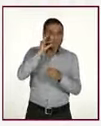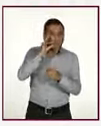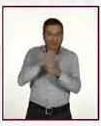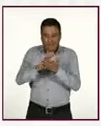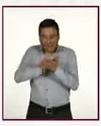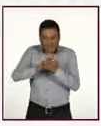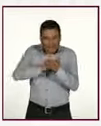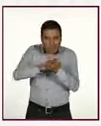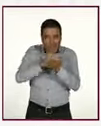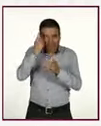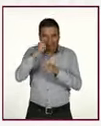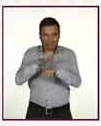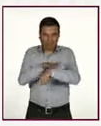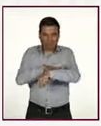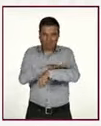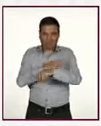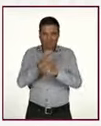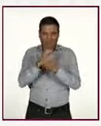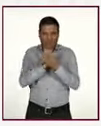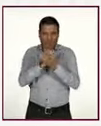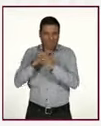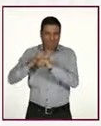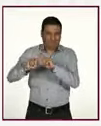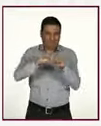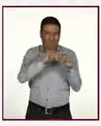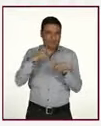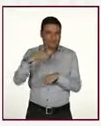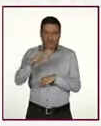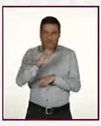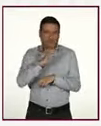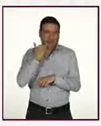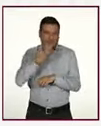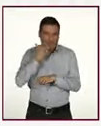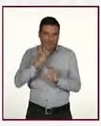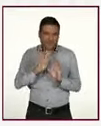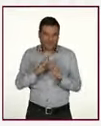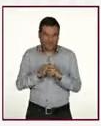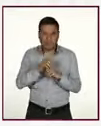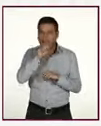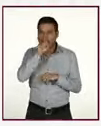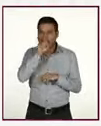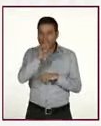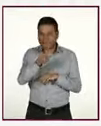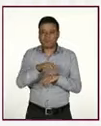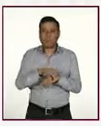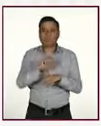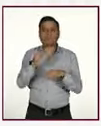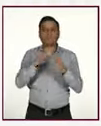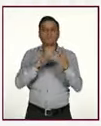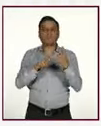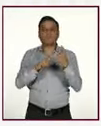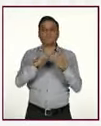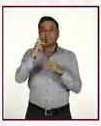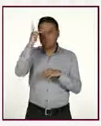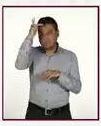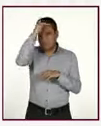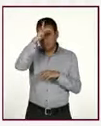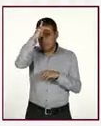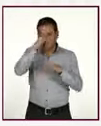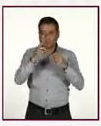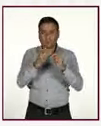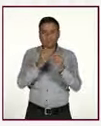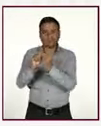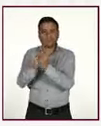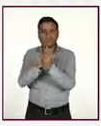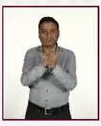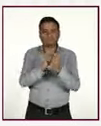sustancias históricamente y diferentes sustancias psicoactivas, ¿no? La psicosocial, en donde tenemos que ver cuál es el contexto en el que